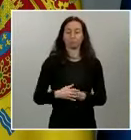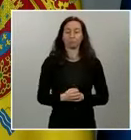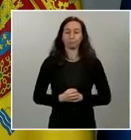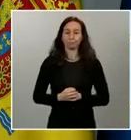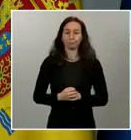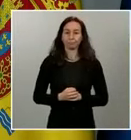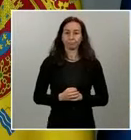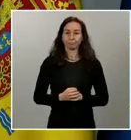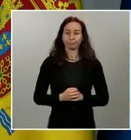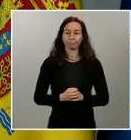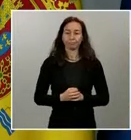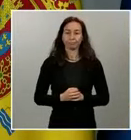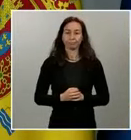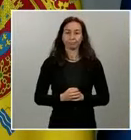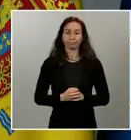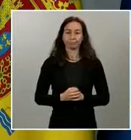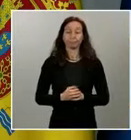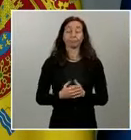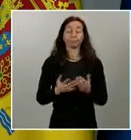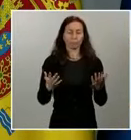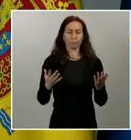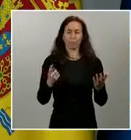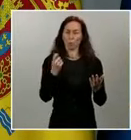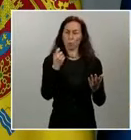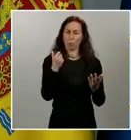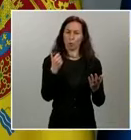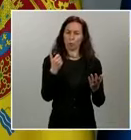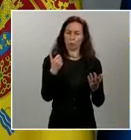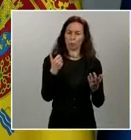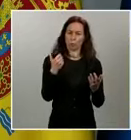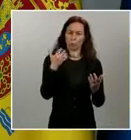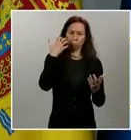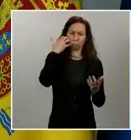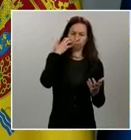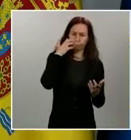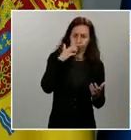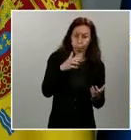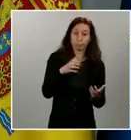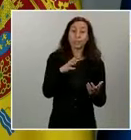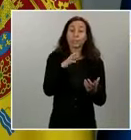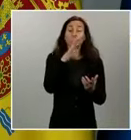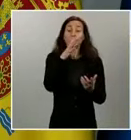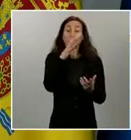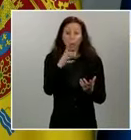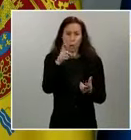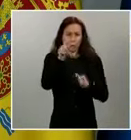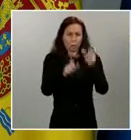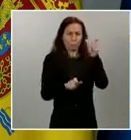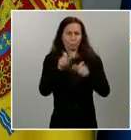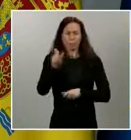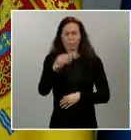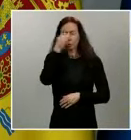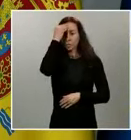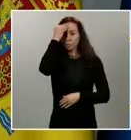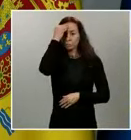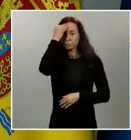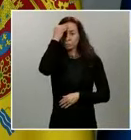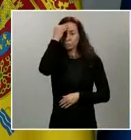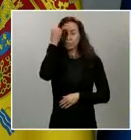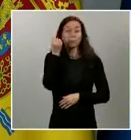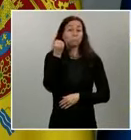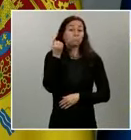No deja de llamar la atención, precisamente en lo que estoy comentando, respecto de que hay personas que se pretenden saltarse la alarma, el estado